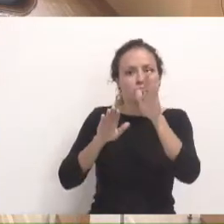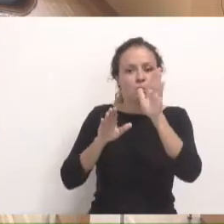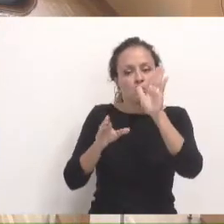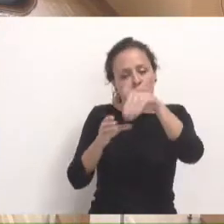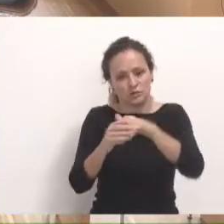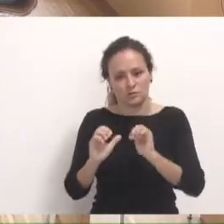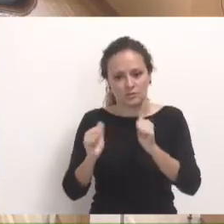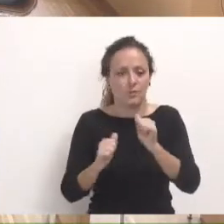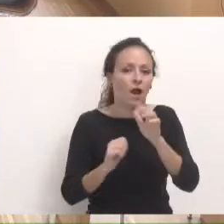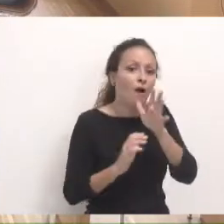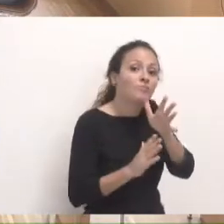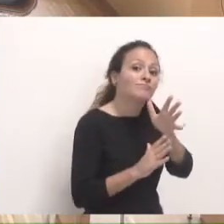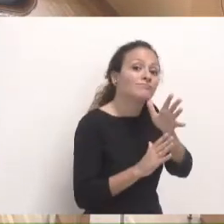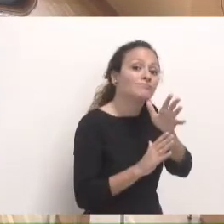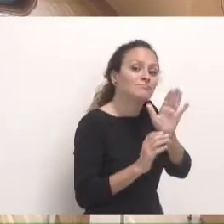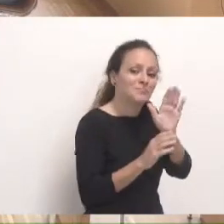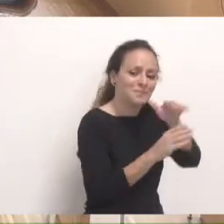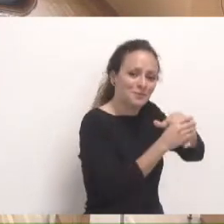Comienza la votación.